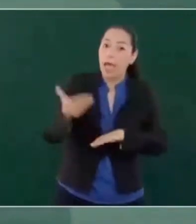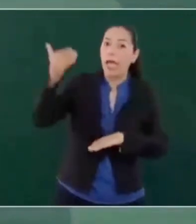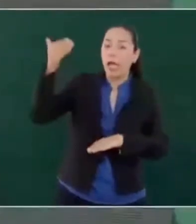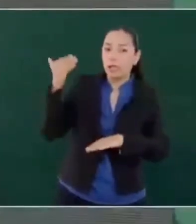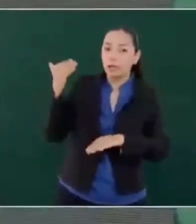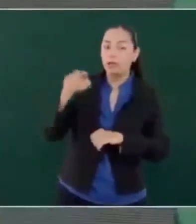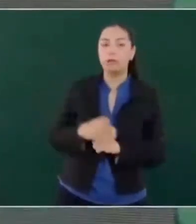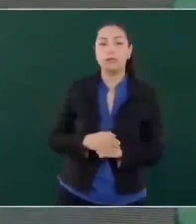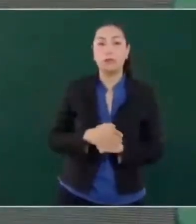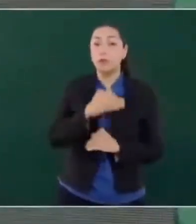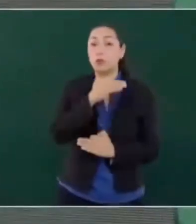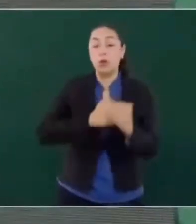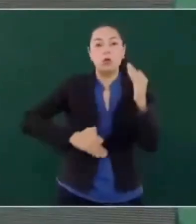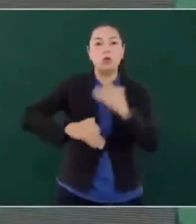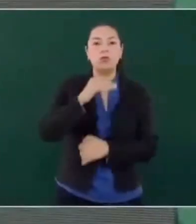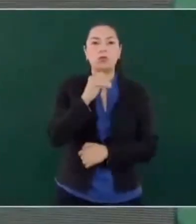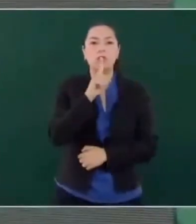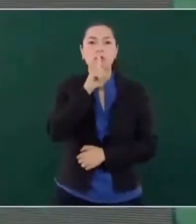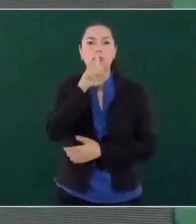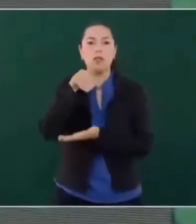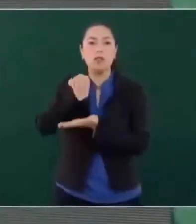todo se ocultaba,